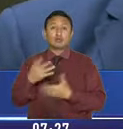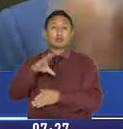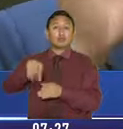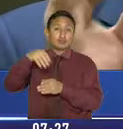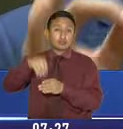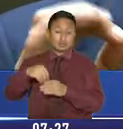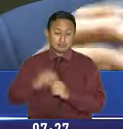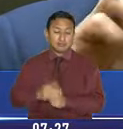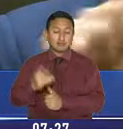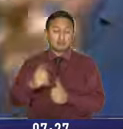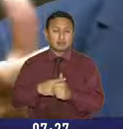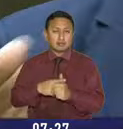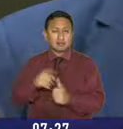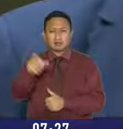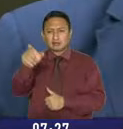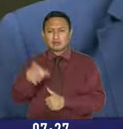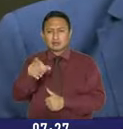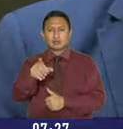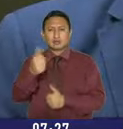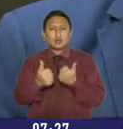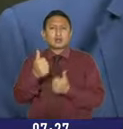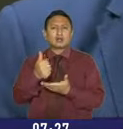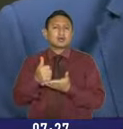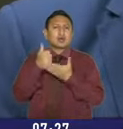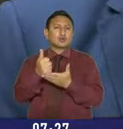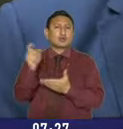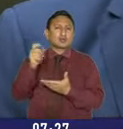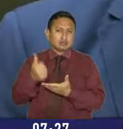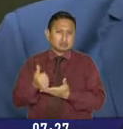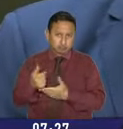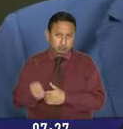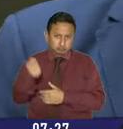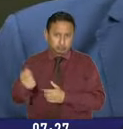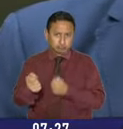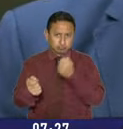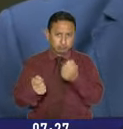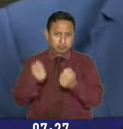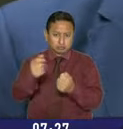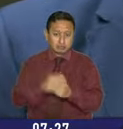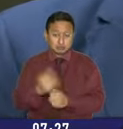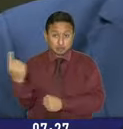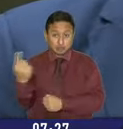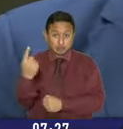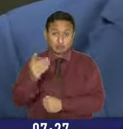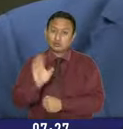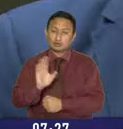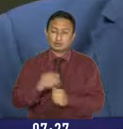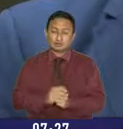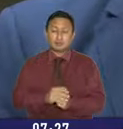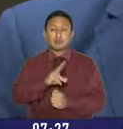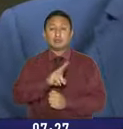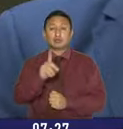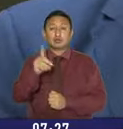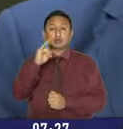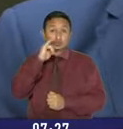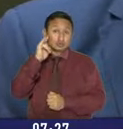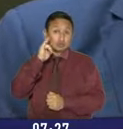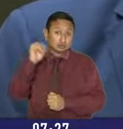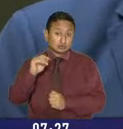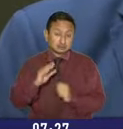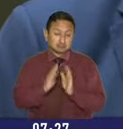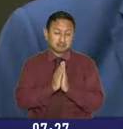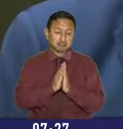ayuda que es posible, y esto pues no lo vamos a dejar solo a los 21 huérfanos, y eso es un pedido del alcalde y también responsabilidad